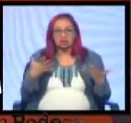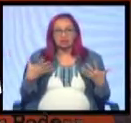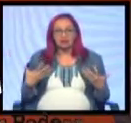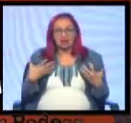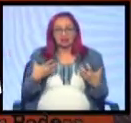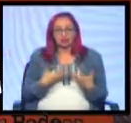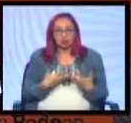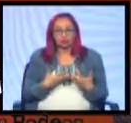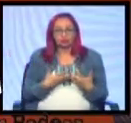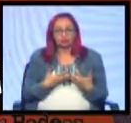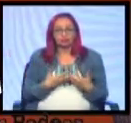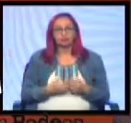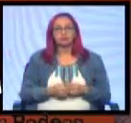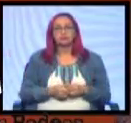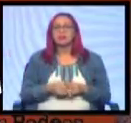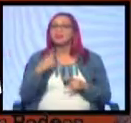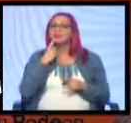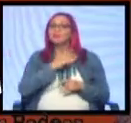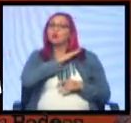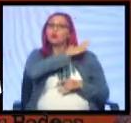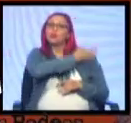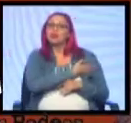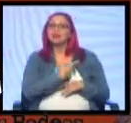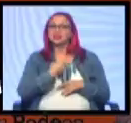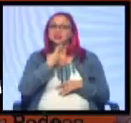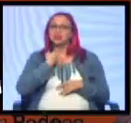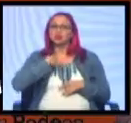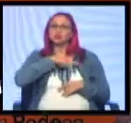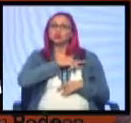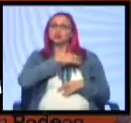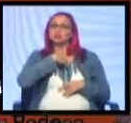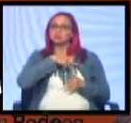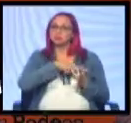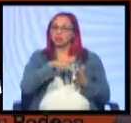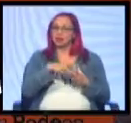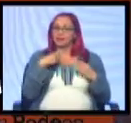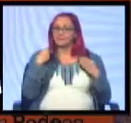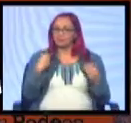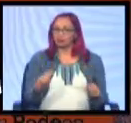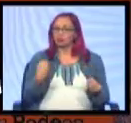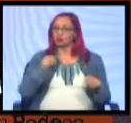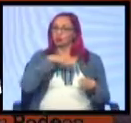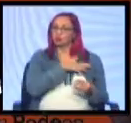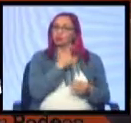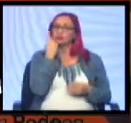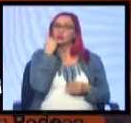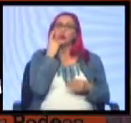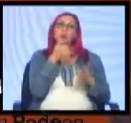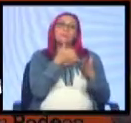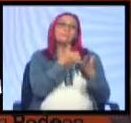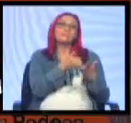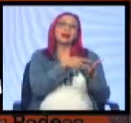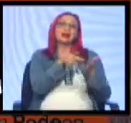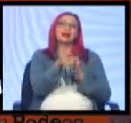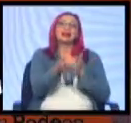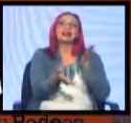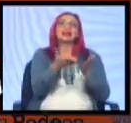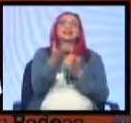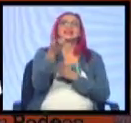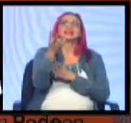relación de poder decir... Nosotros tenemos que pagar mucho. Nosotros solo en premios pagamos casi